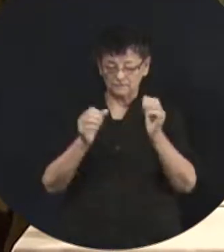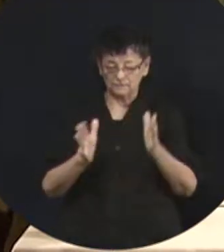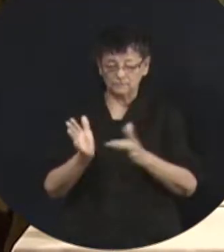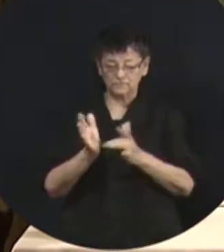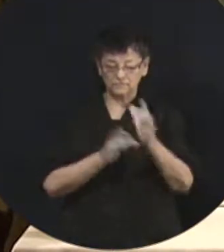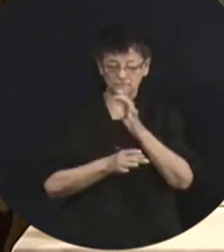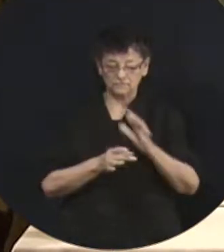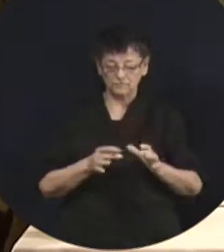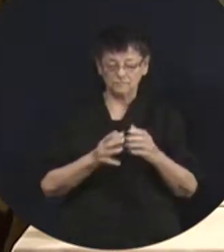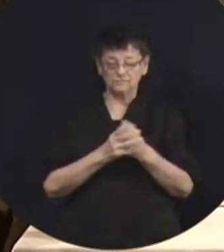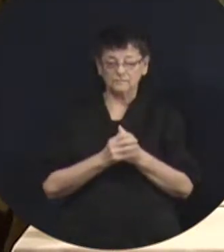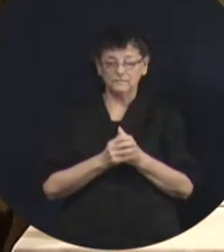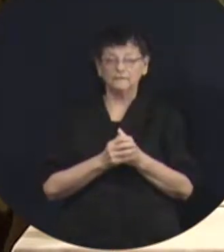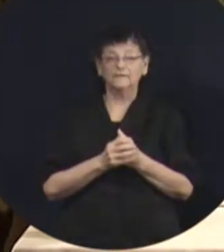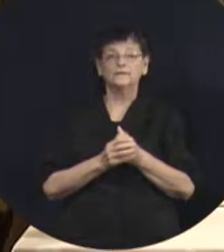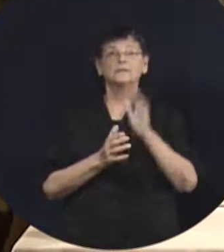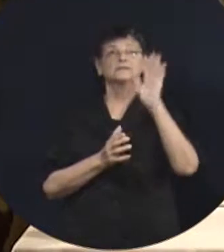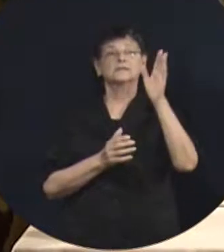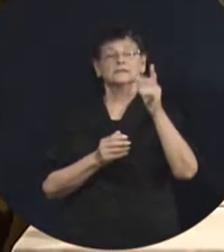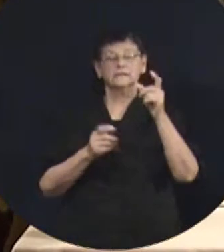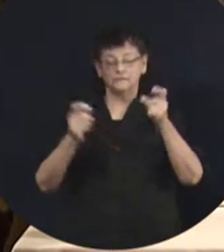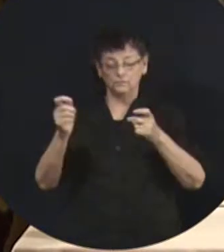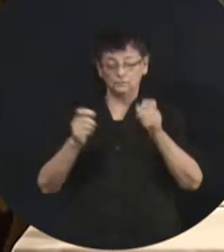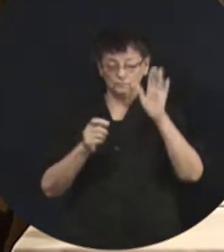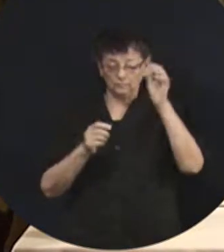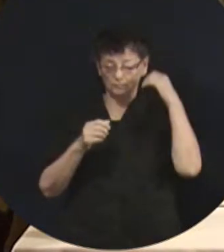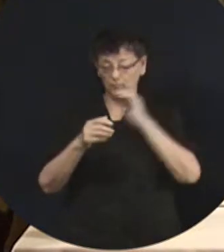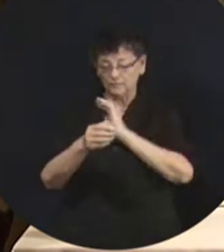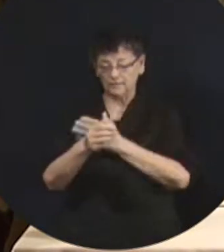Salvador Jesucristo.